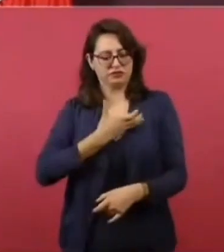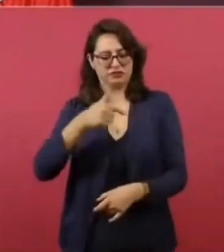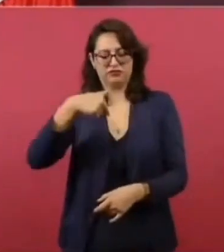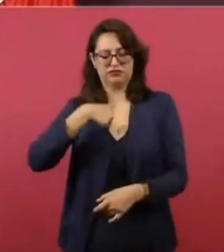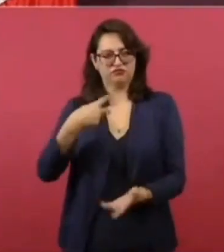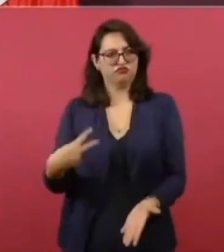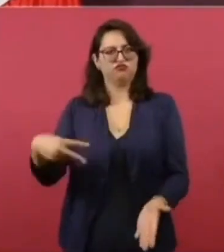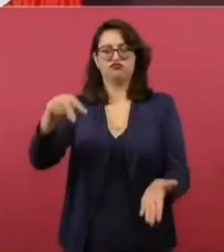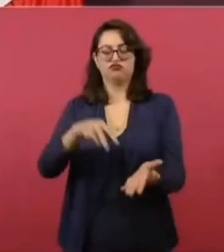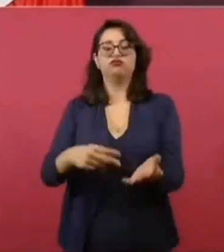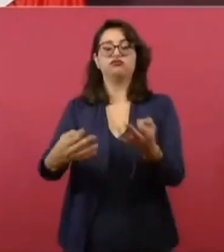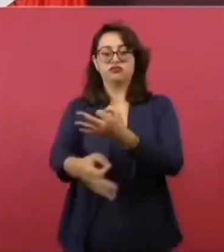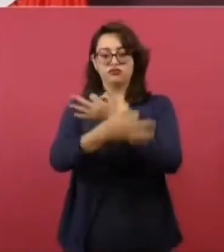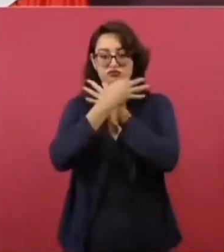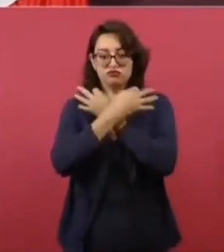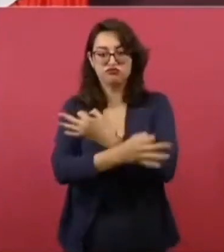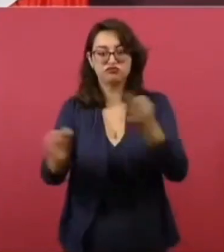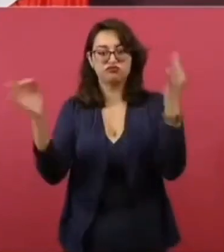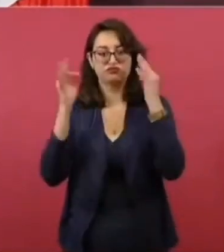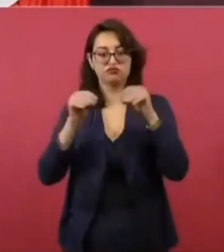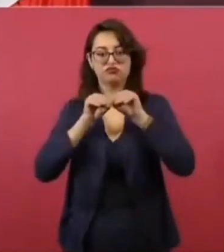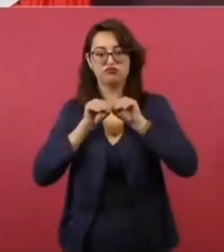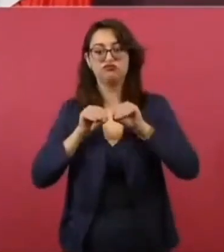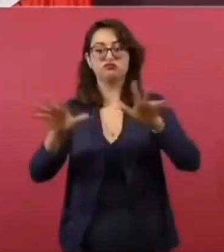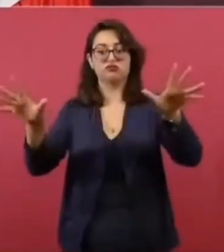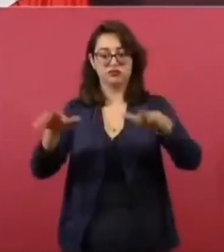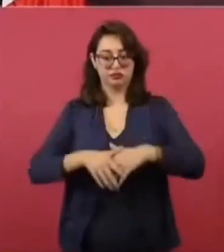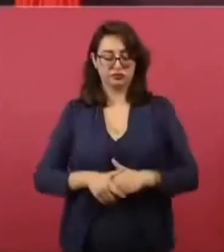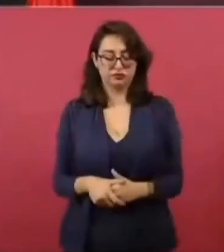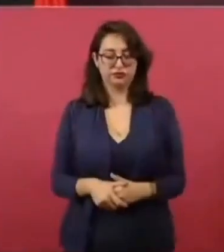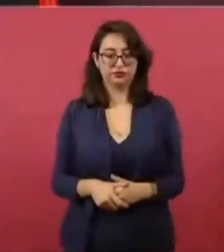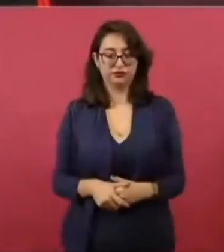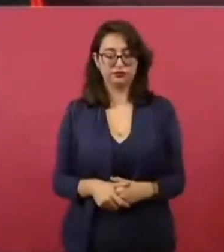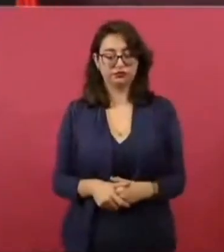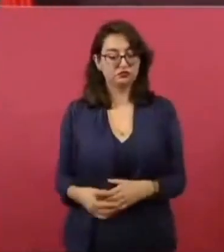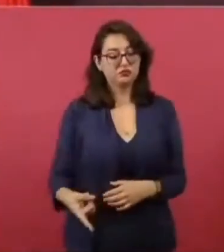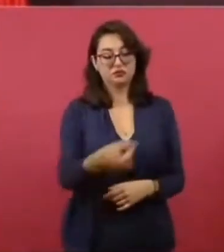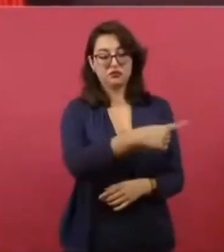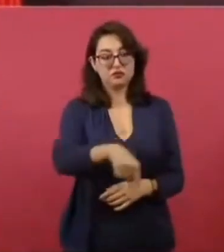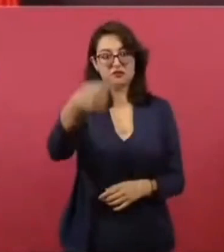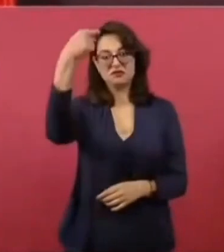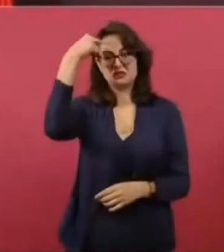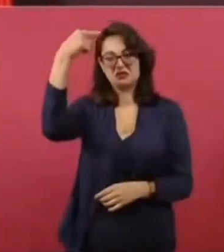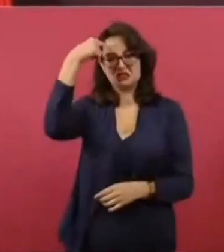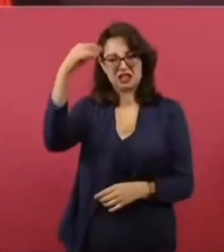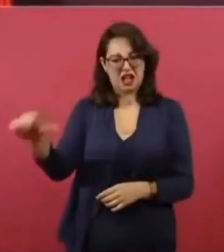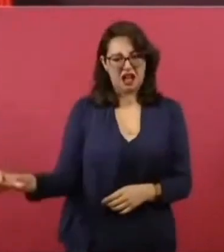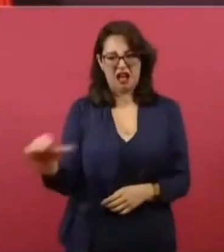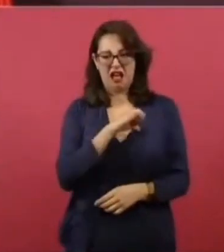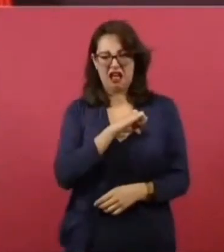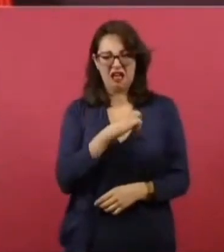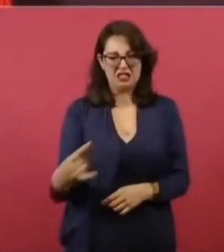plaza pública de México, poco lograrán si no abandonan su